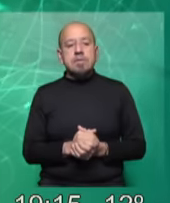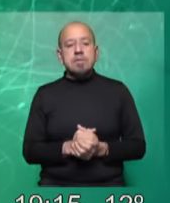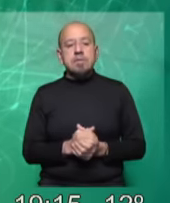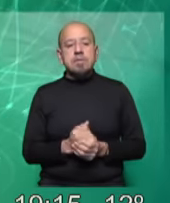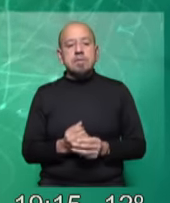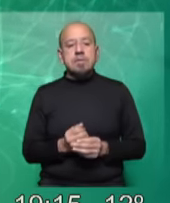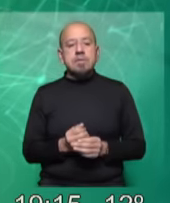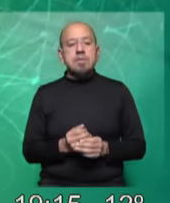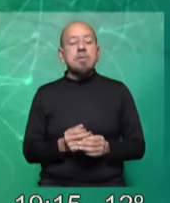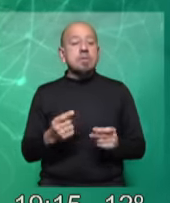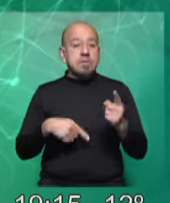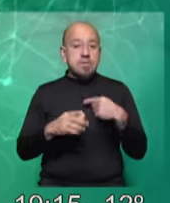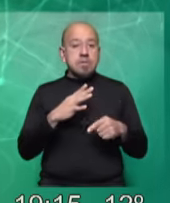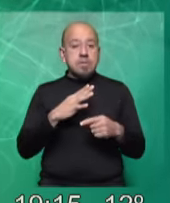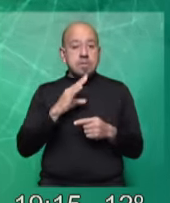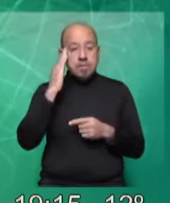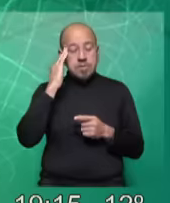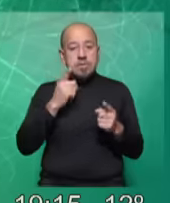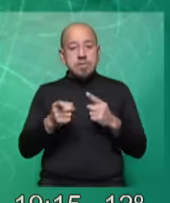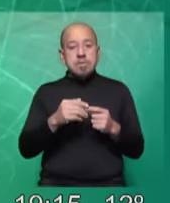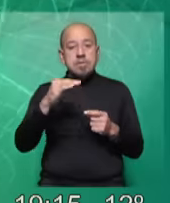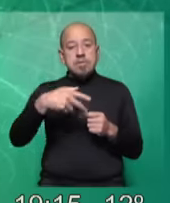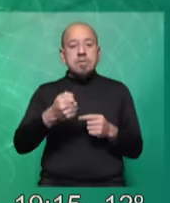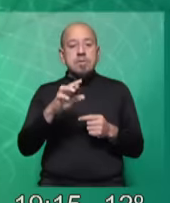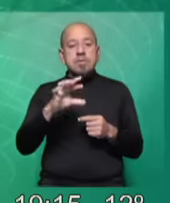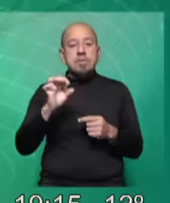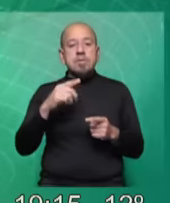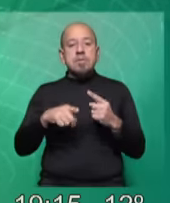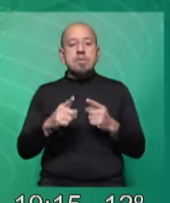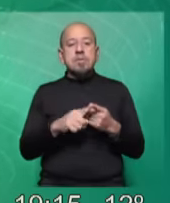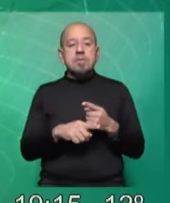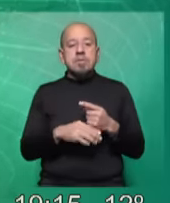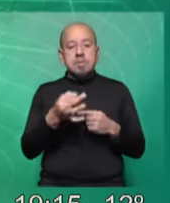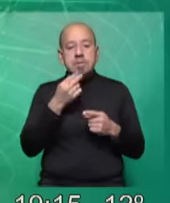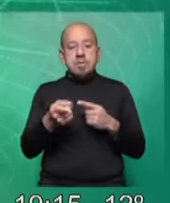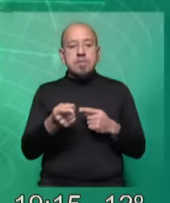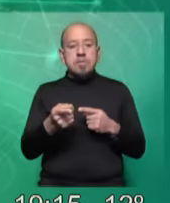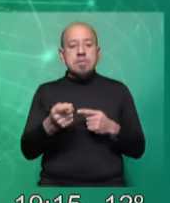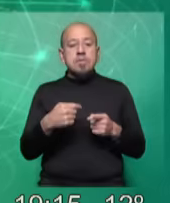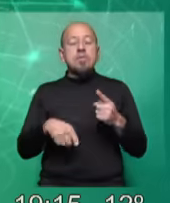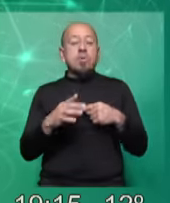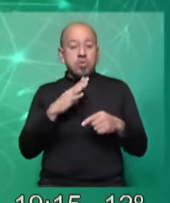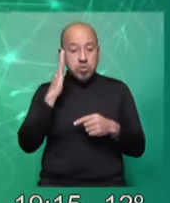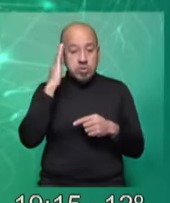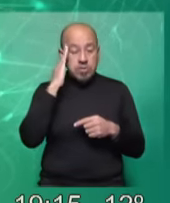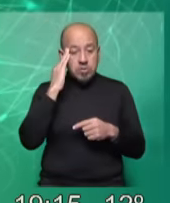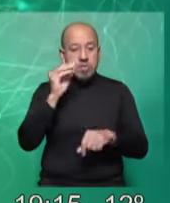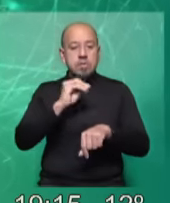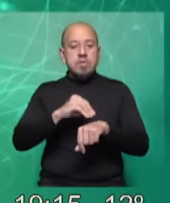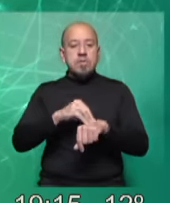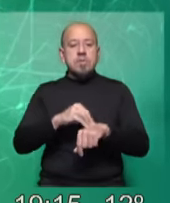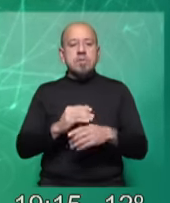haciendo claramente referencia a Marcet. Y Carolina en ese momento le dice: apenas sepa algo, te aviso.